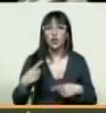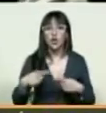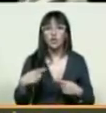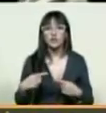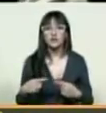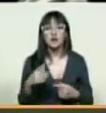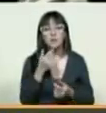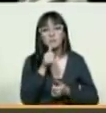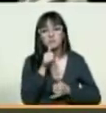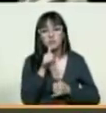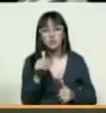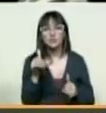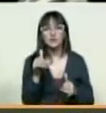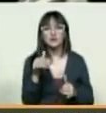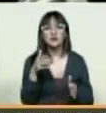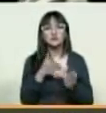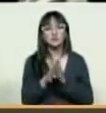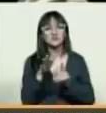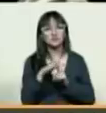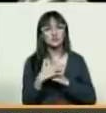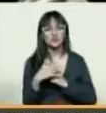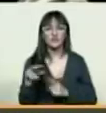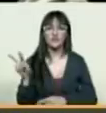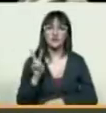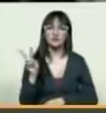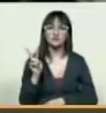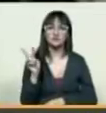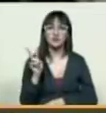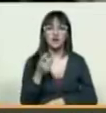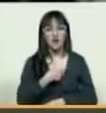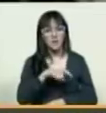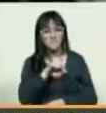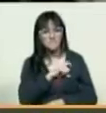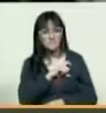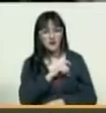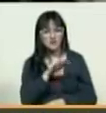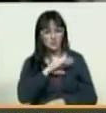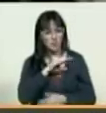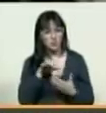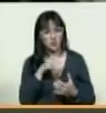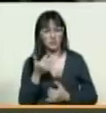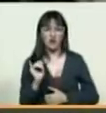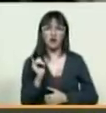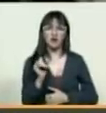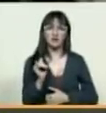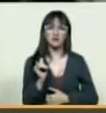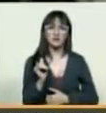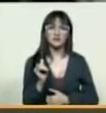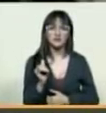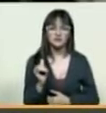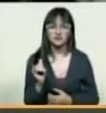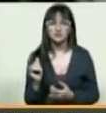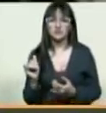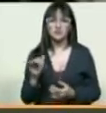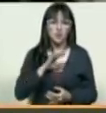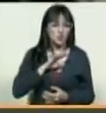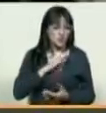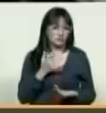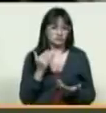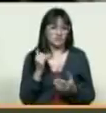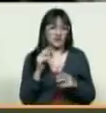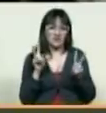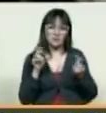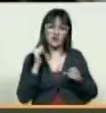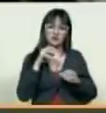publica una nota sobre Venezuela. Como si es que España no tiene sus propios problemas, sus propias dificultades. Nosotros